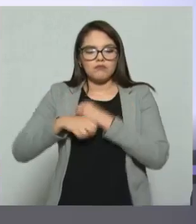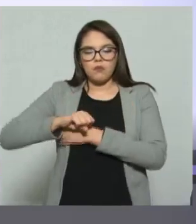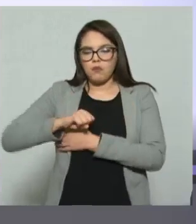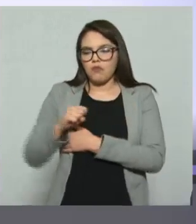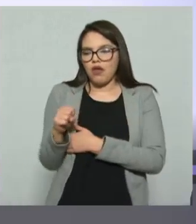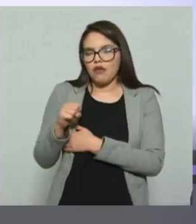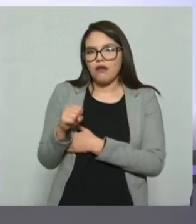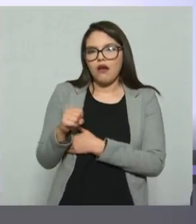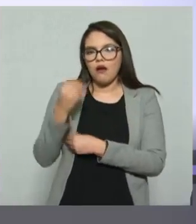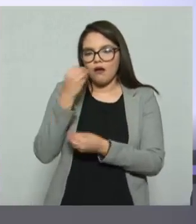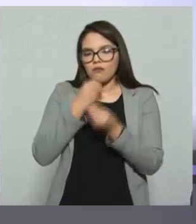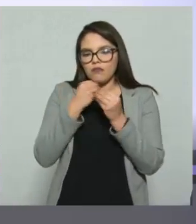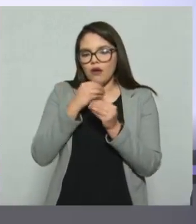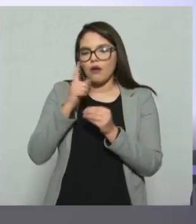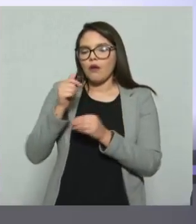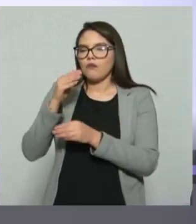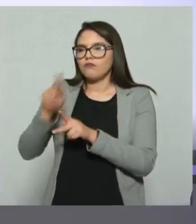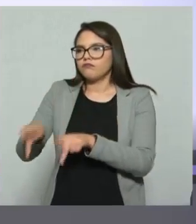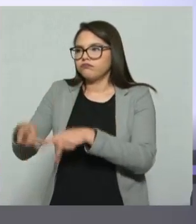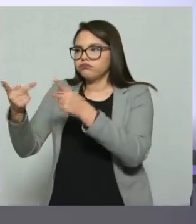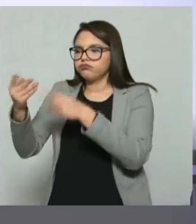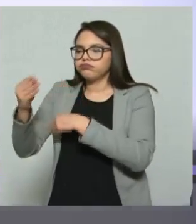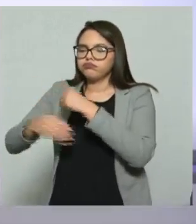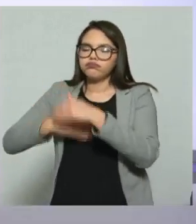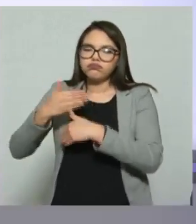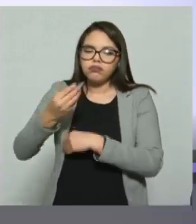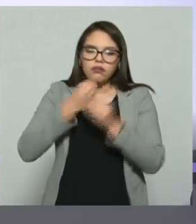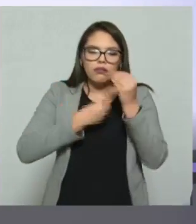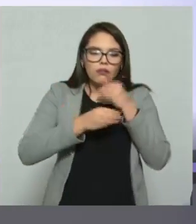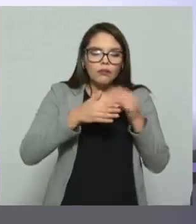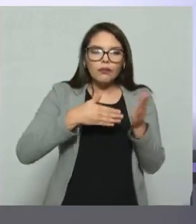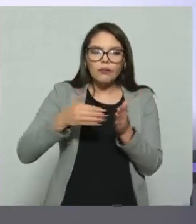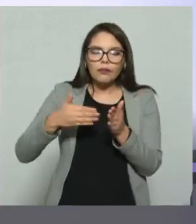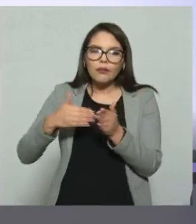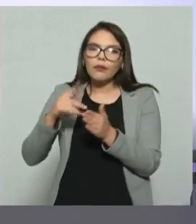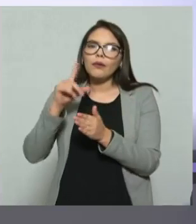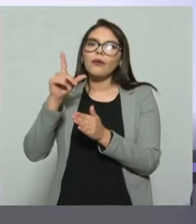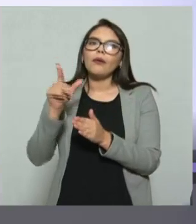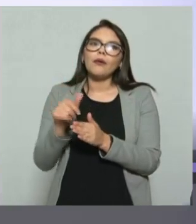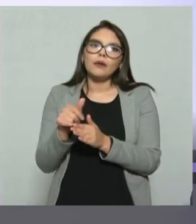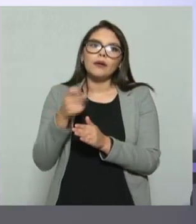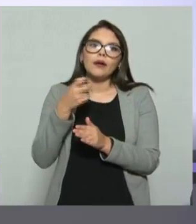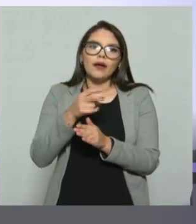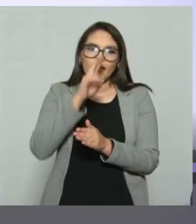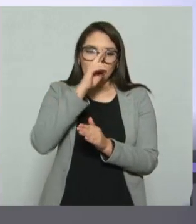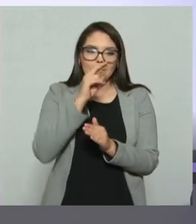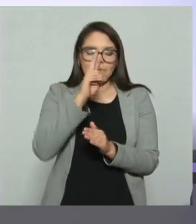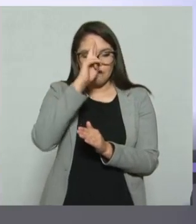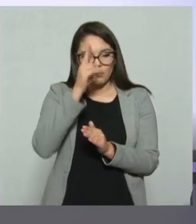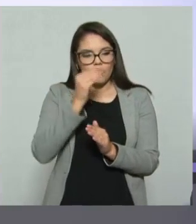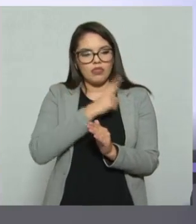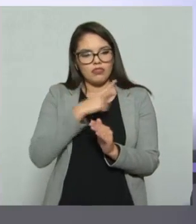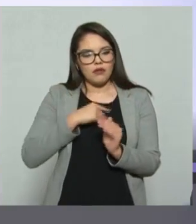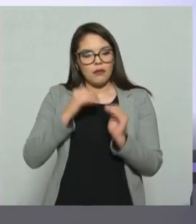Hay límites y se establecen por norma los límites permitidos para que tengan estos